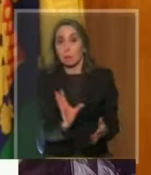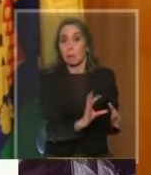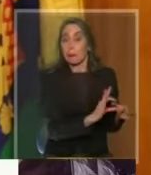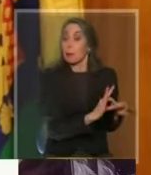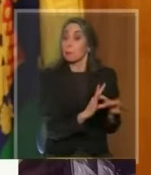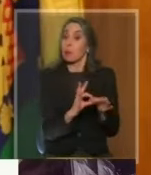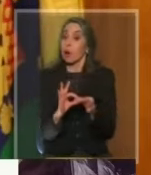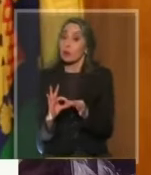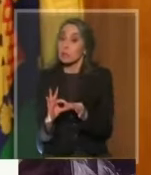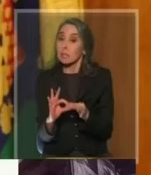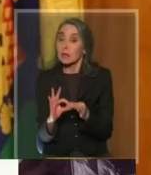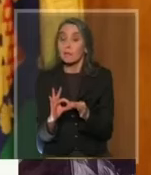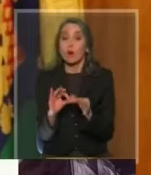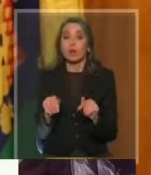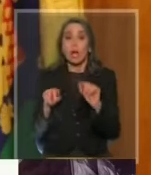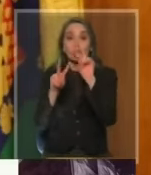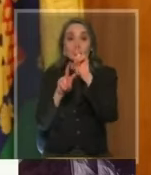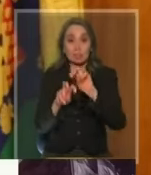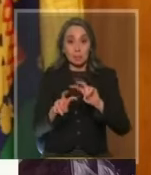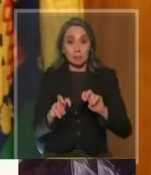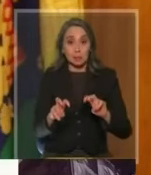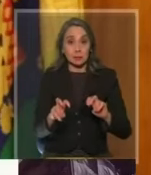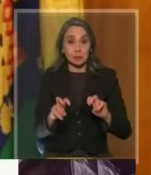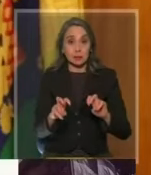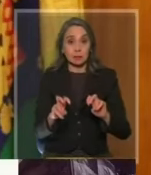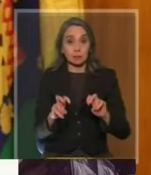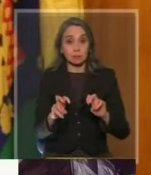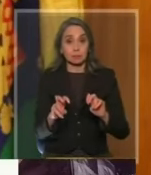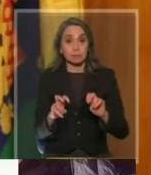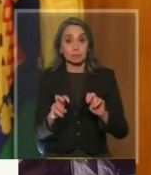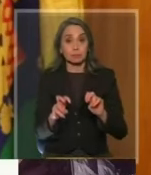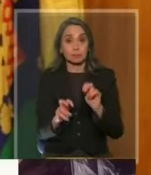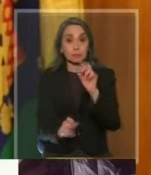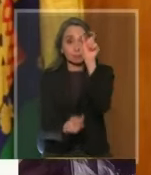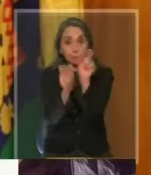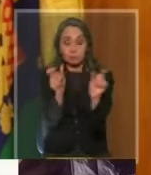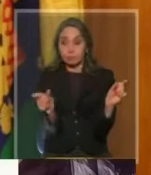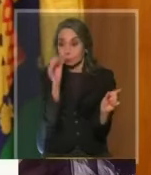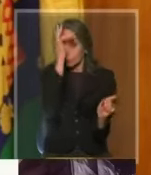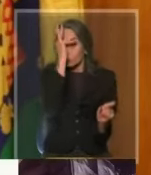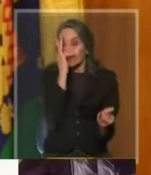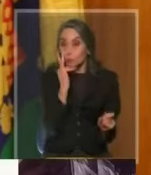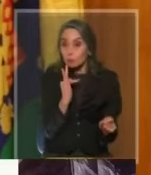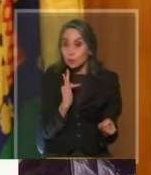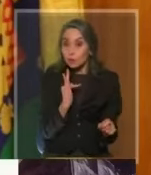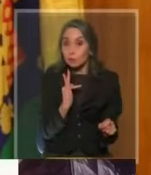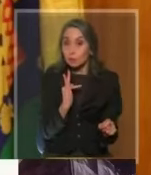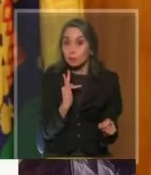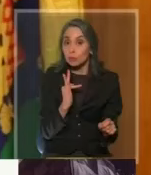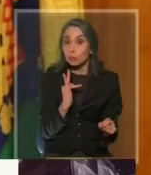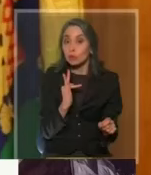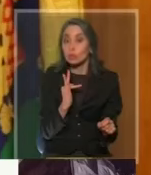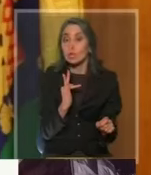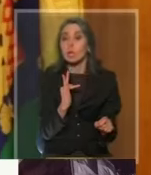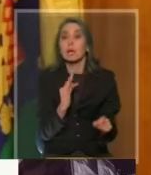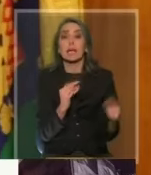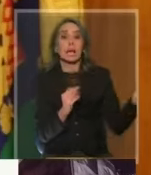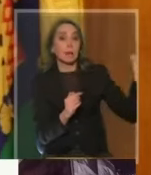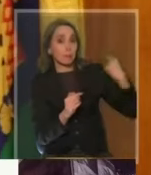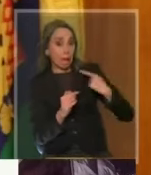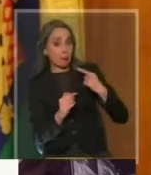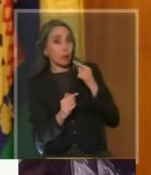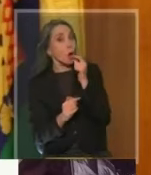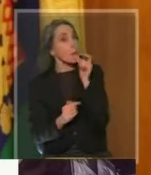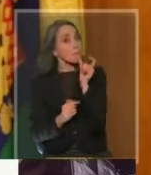son objeto de investigación en la actualidad, los funcionarios, desobedeciendo la instrucción expresa